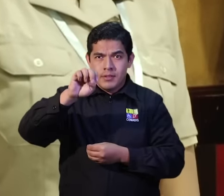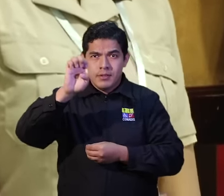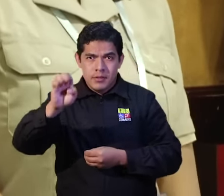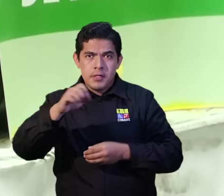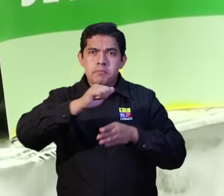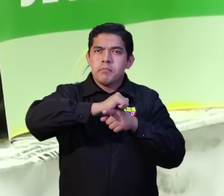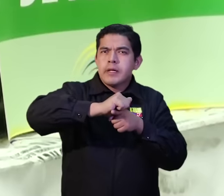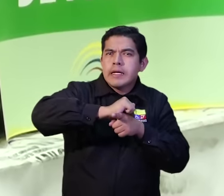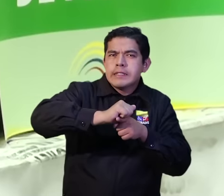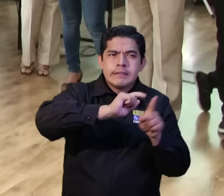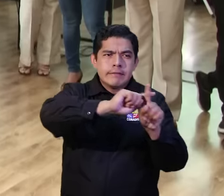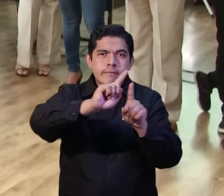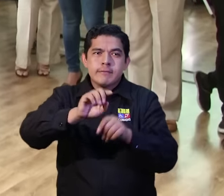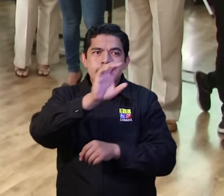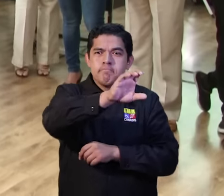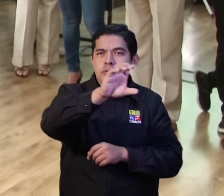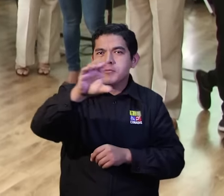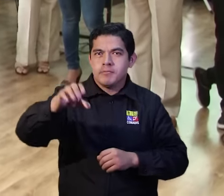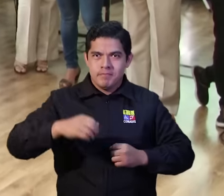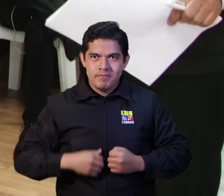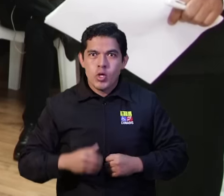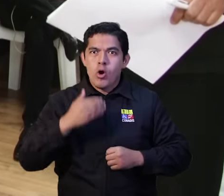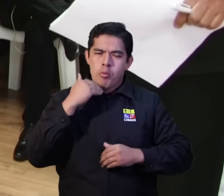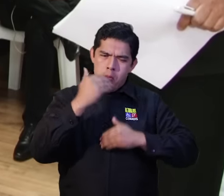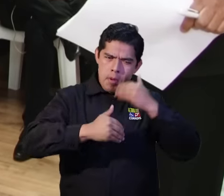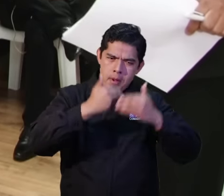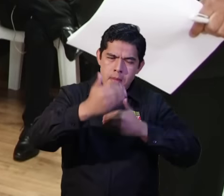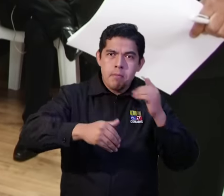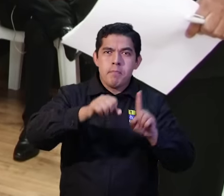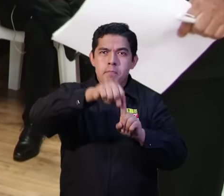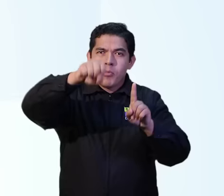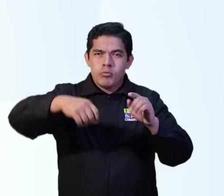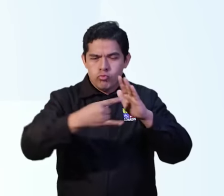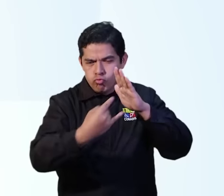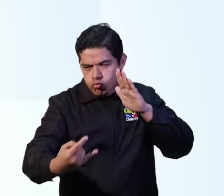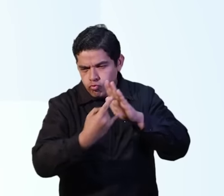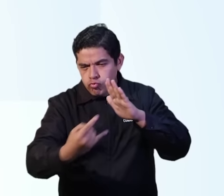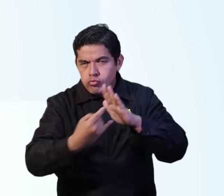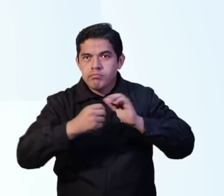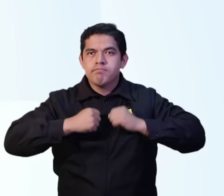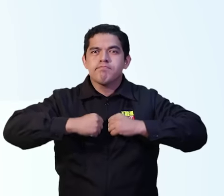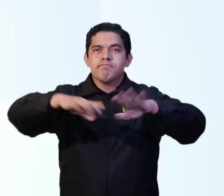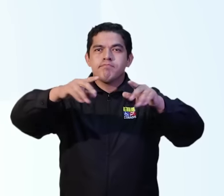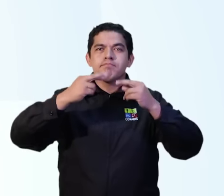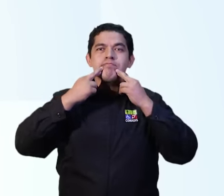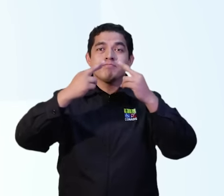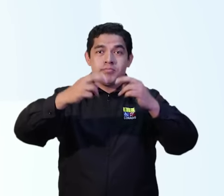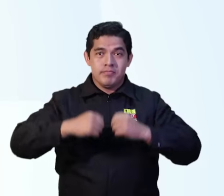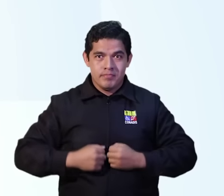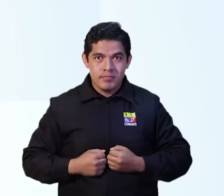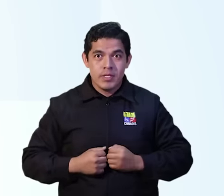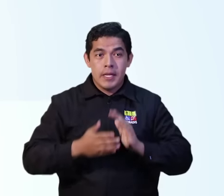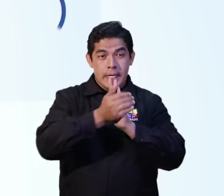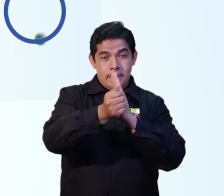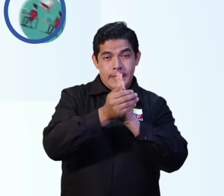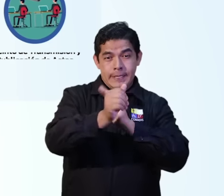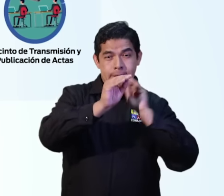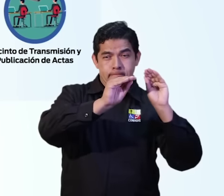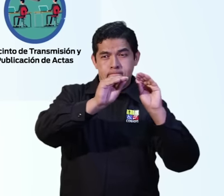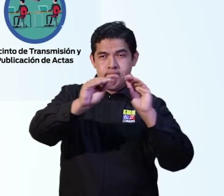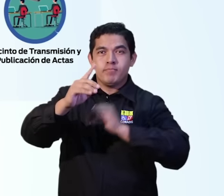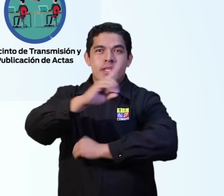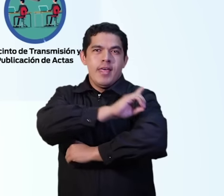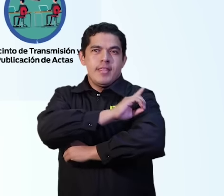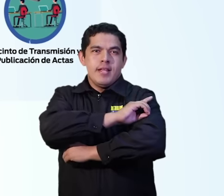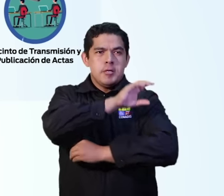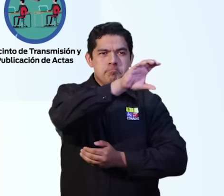Electoral desarrolló simulacros en varias provincias del país sobre el sistema de transmisión y publicación de resultados para capacitar al personal